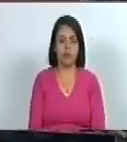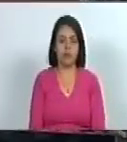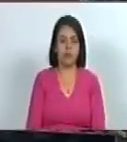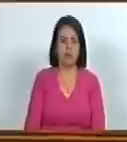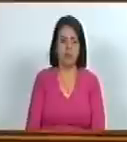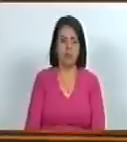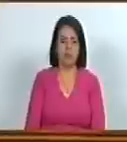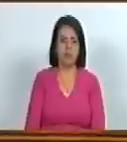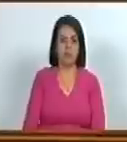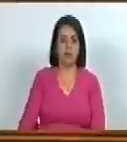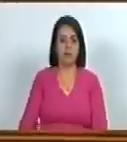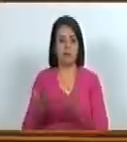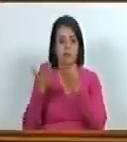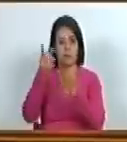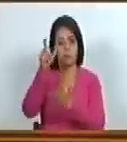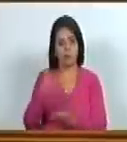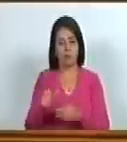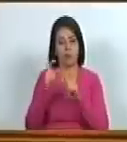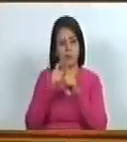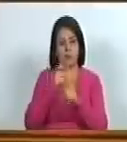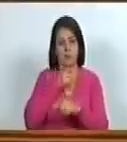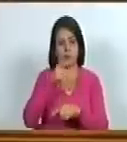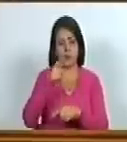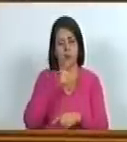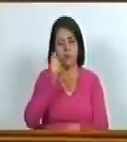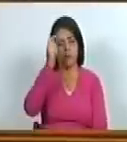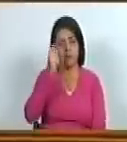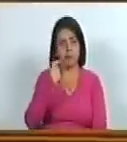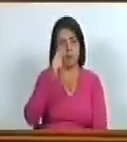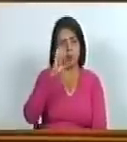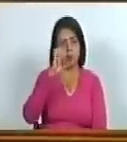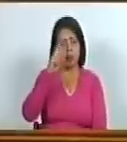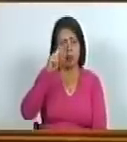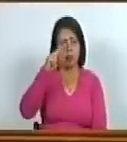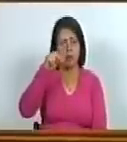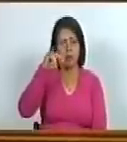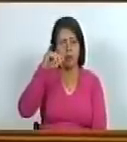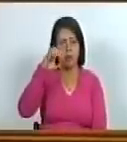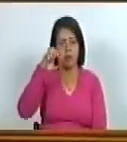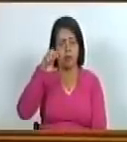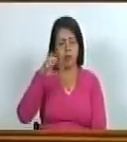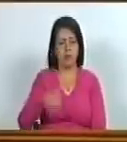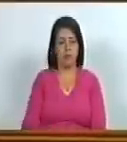voy a dejar en el derecho de palabra al diputado Enrique Ramos